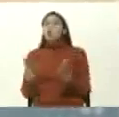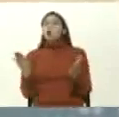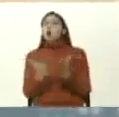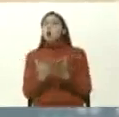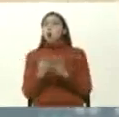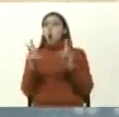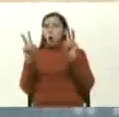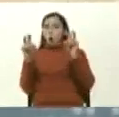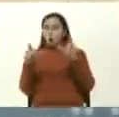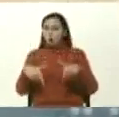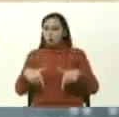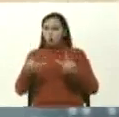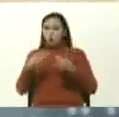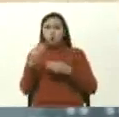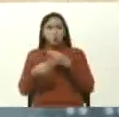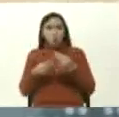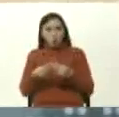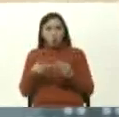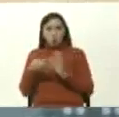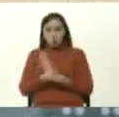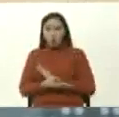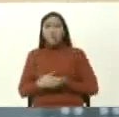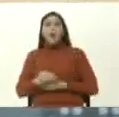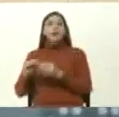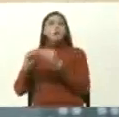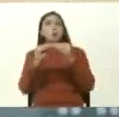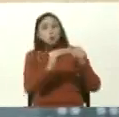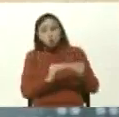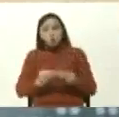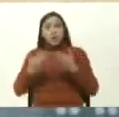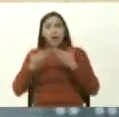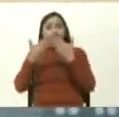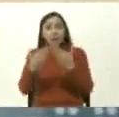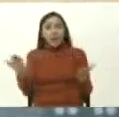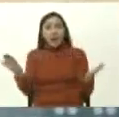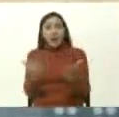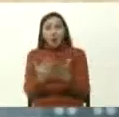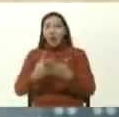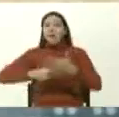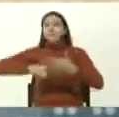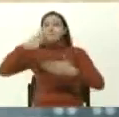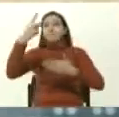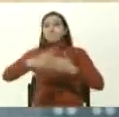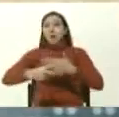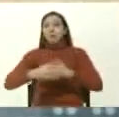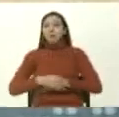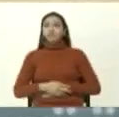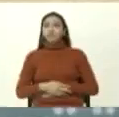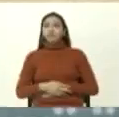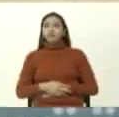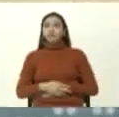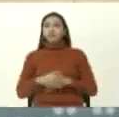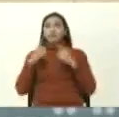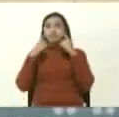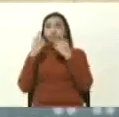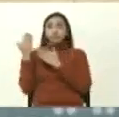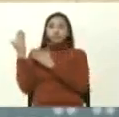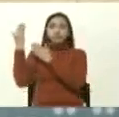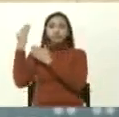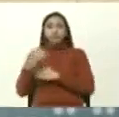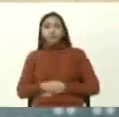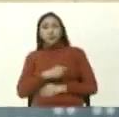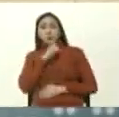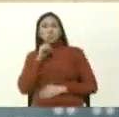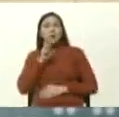En un plan, el plan Una Gota de Amor para mi escuela. Bueno, allí está en la unidad educativa Manuel